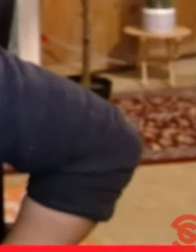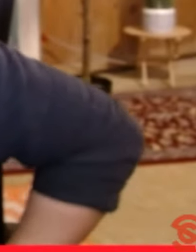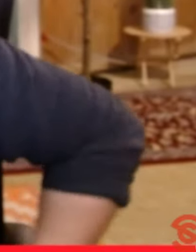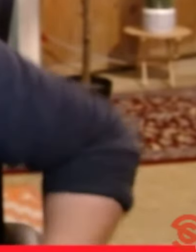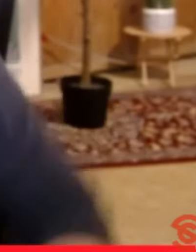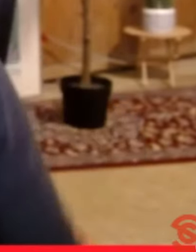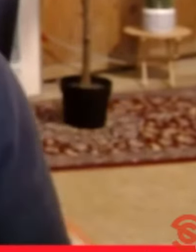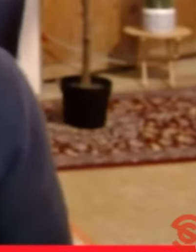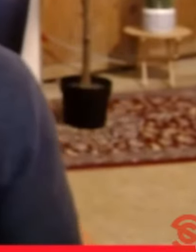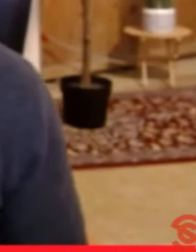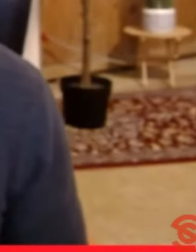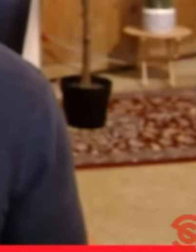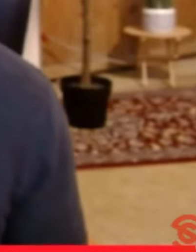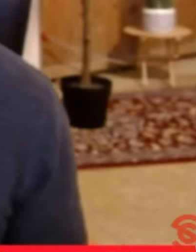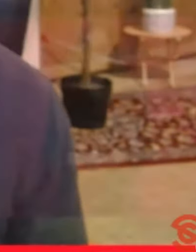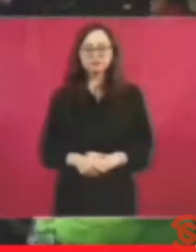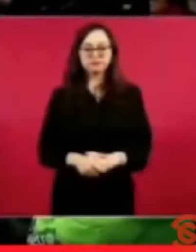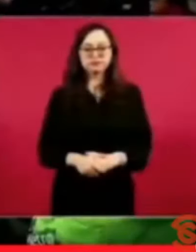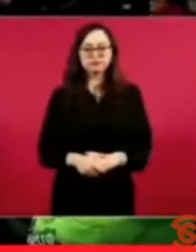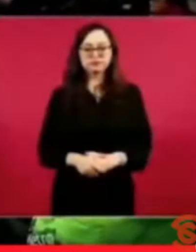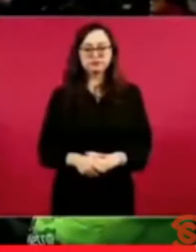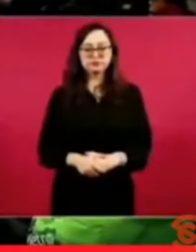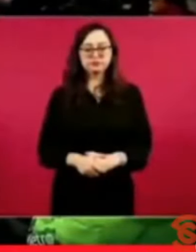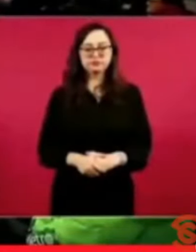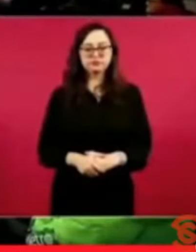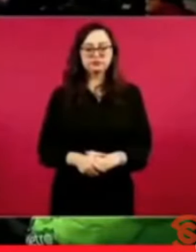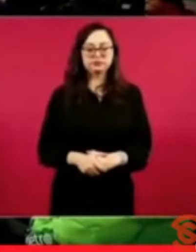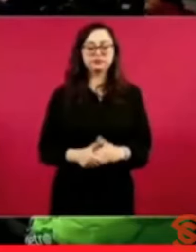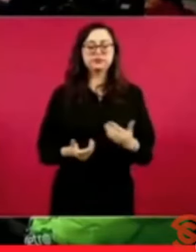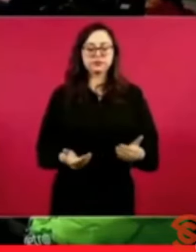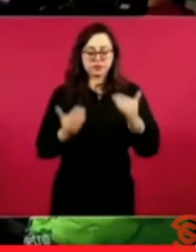es lo que le respondió el presidente López Obrador.